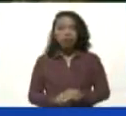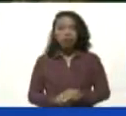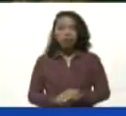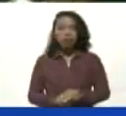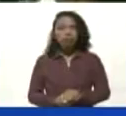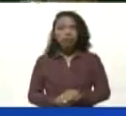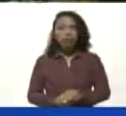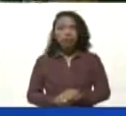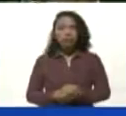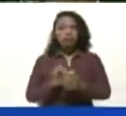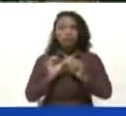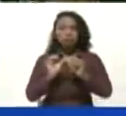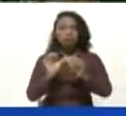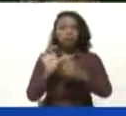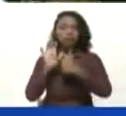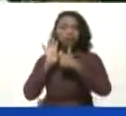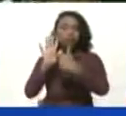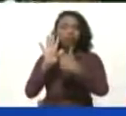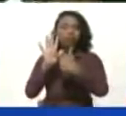prevalecerá.